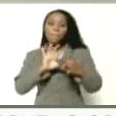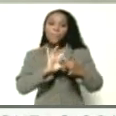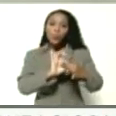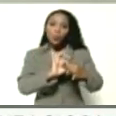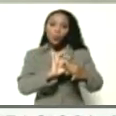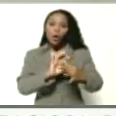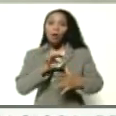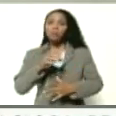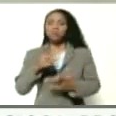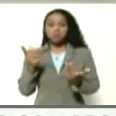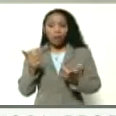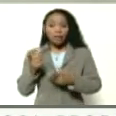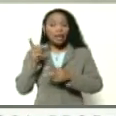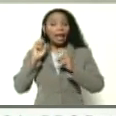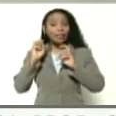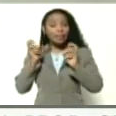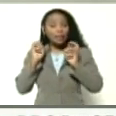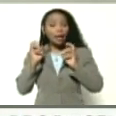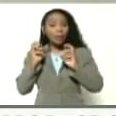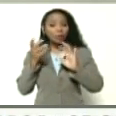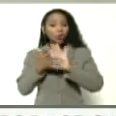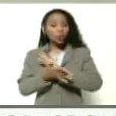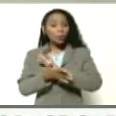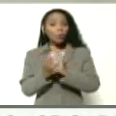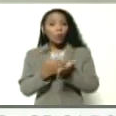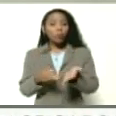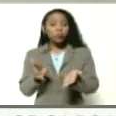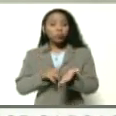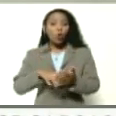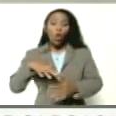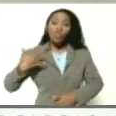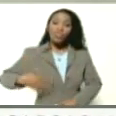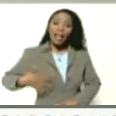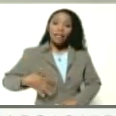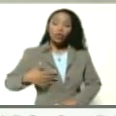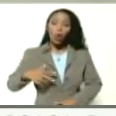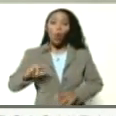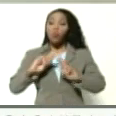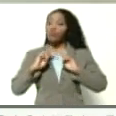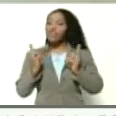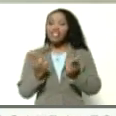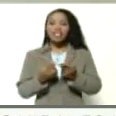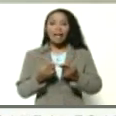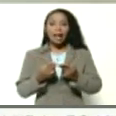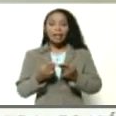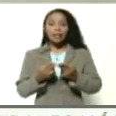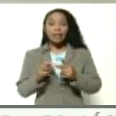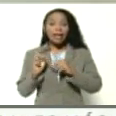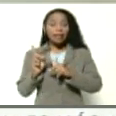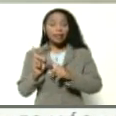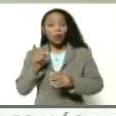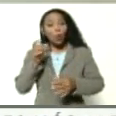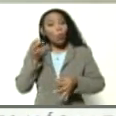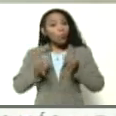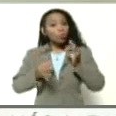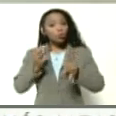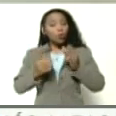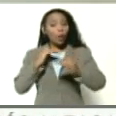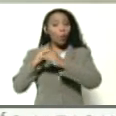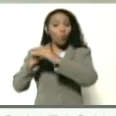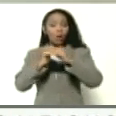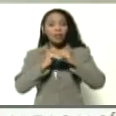noble y justa causa de la reivindicación de los derechos universales por entornos justos, de igualdad